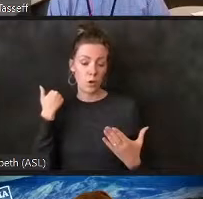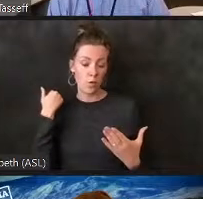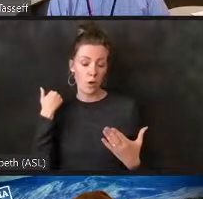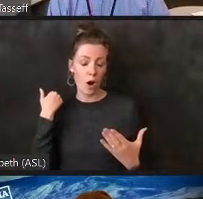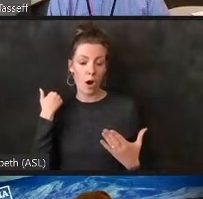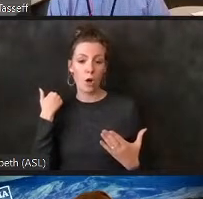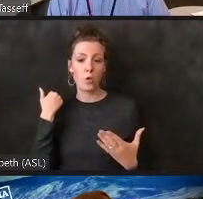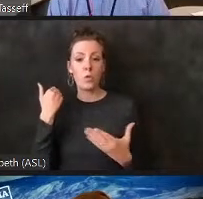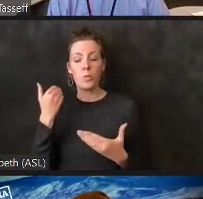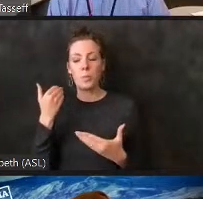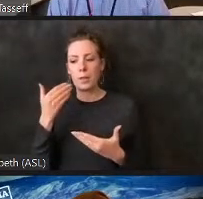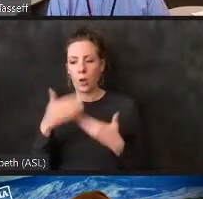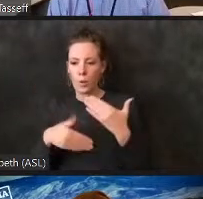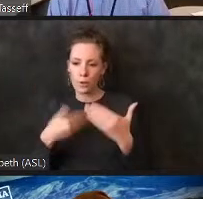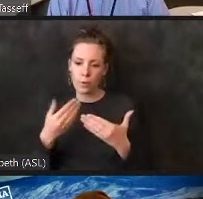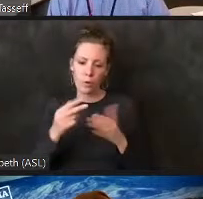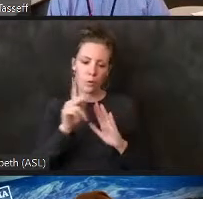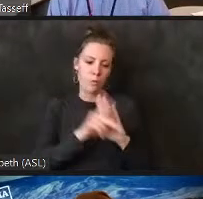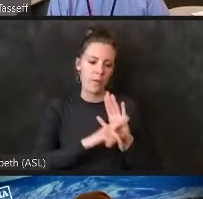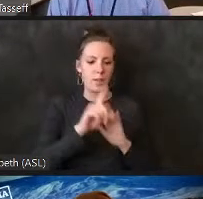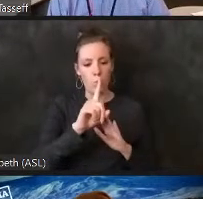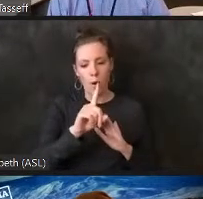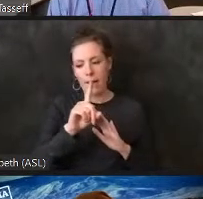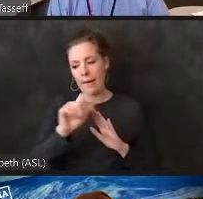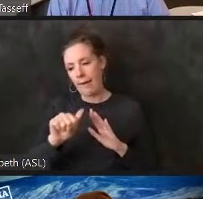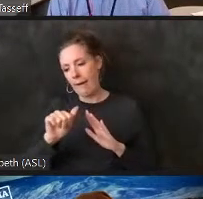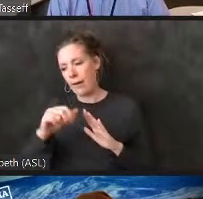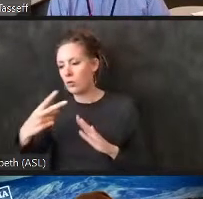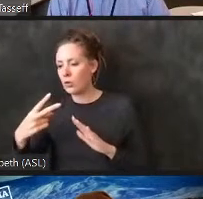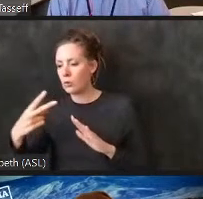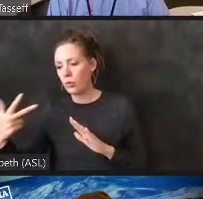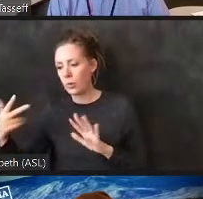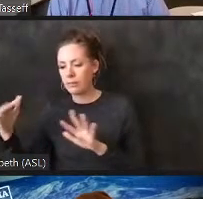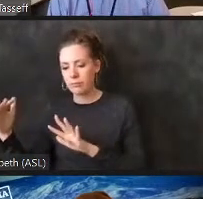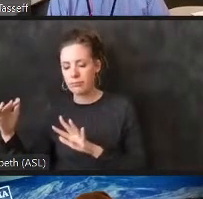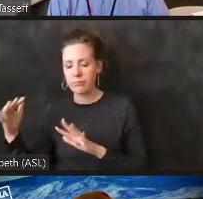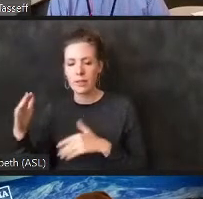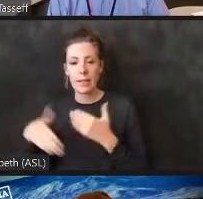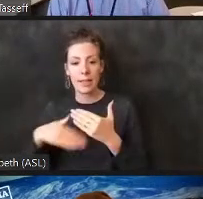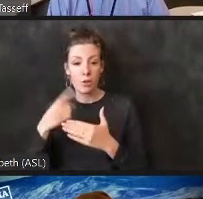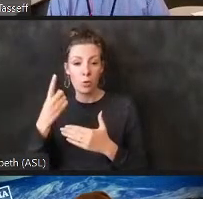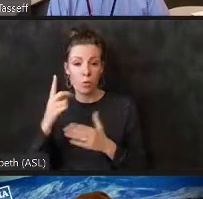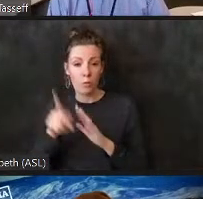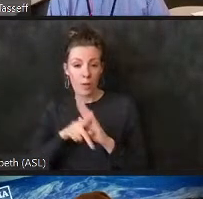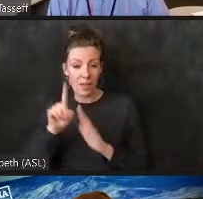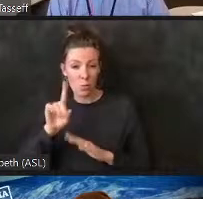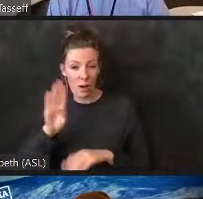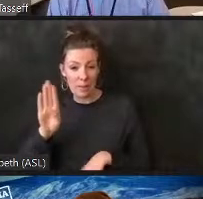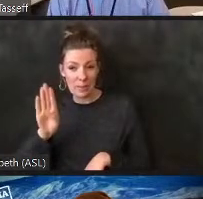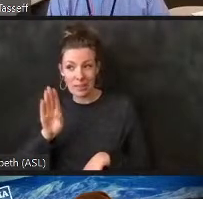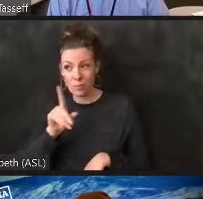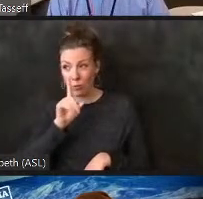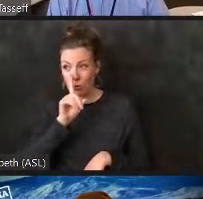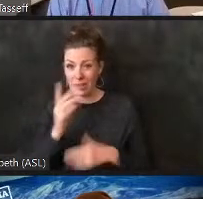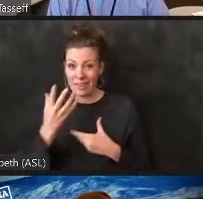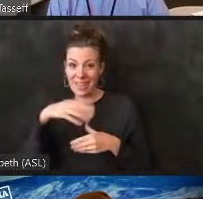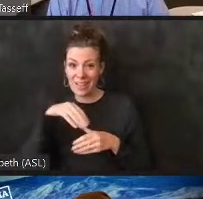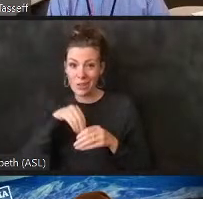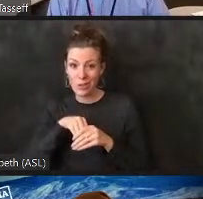hemos hecho es estar pasando por la fase 1A, fase 1, 2 y 3,